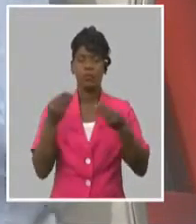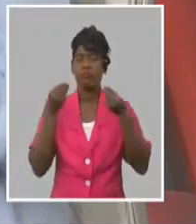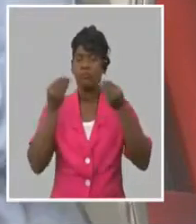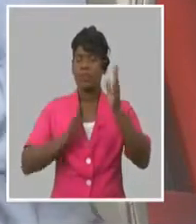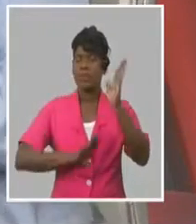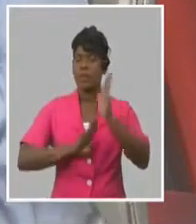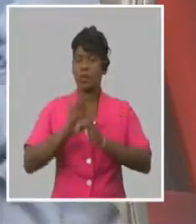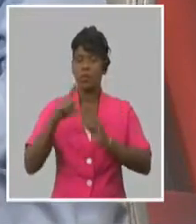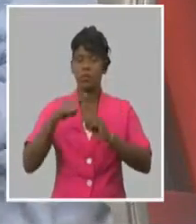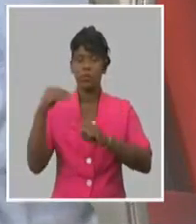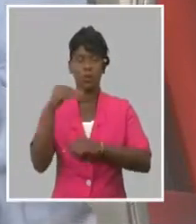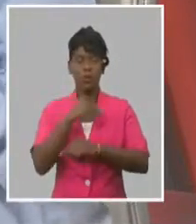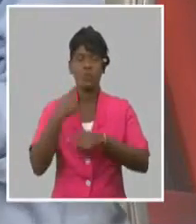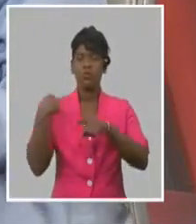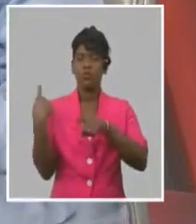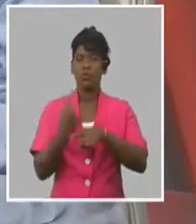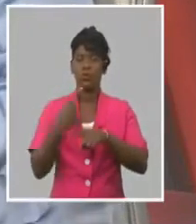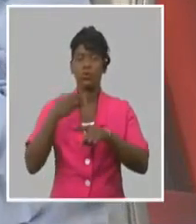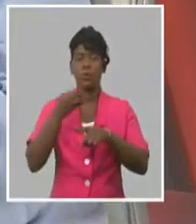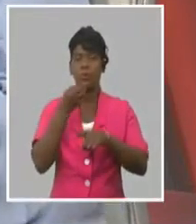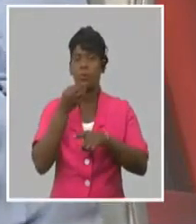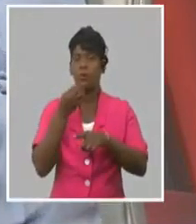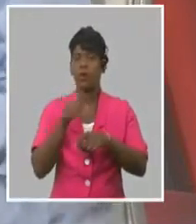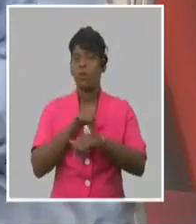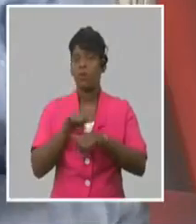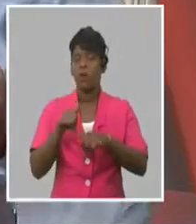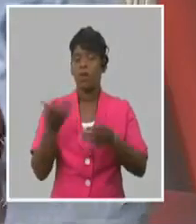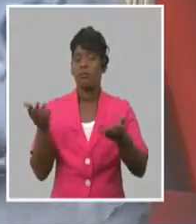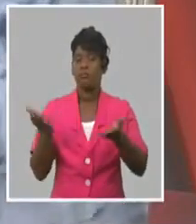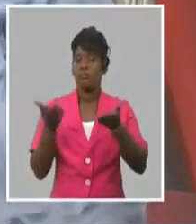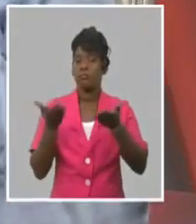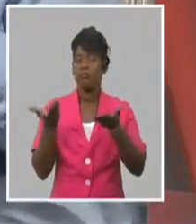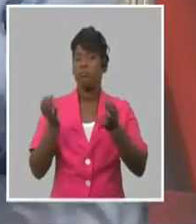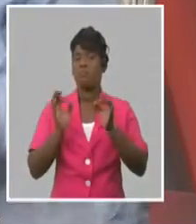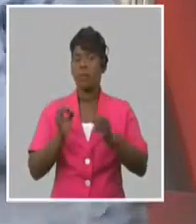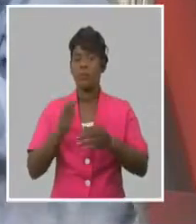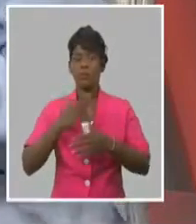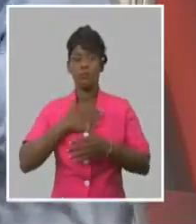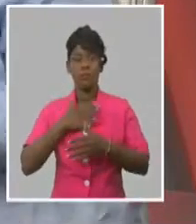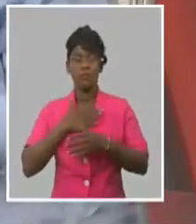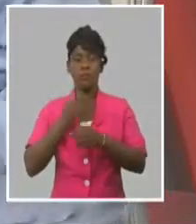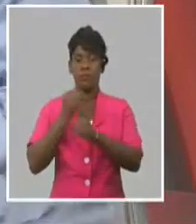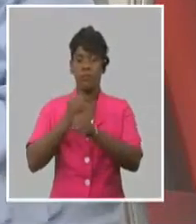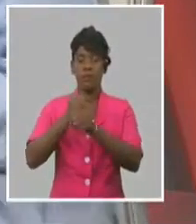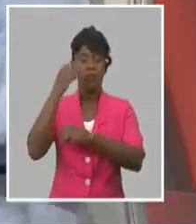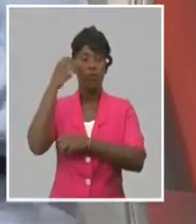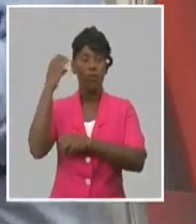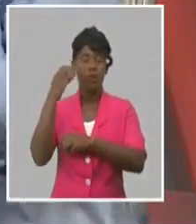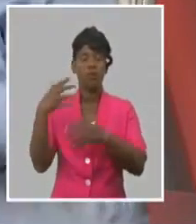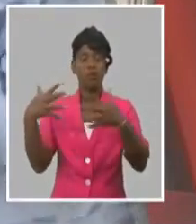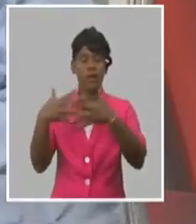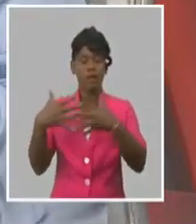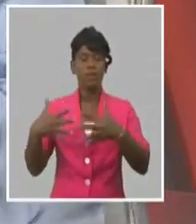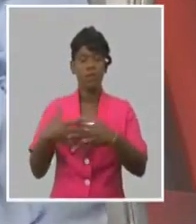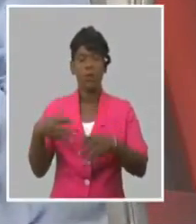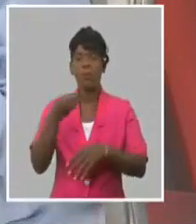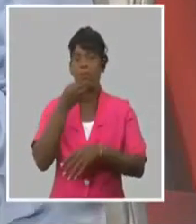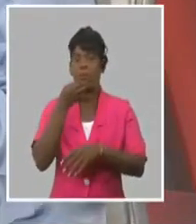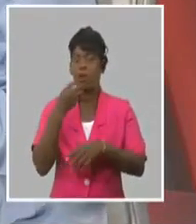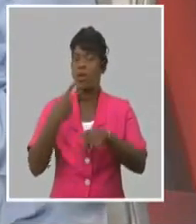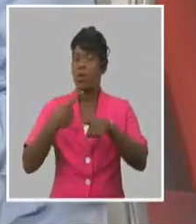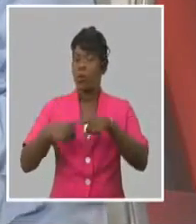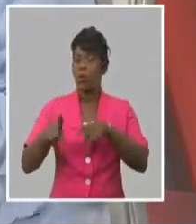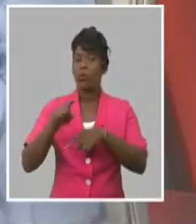Tenemos la necesidad de buscar un incremento productivo entre ambos sectores, el estatal y el no estatal, en condiciones similares. Tenemos otros actores